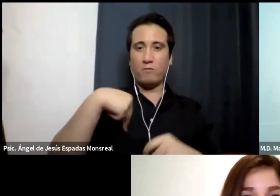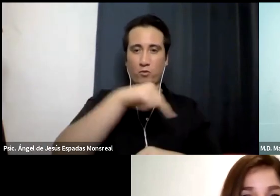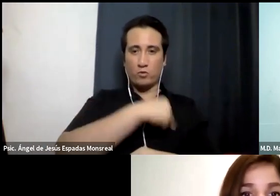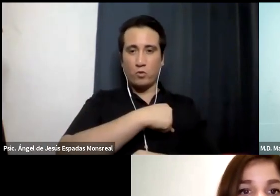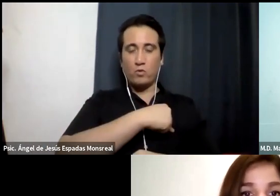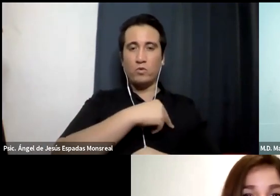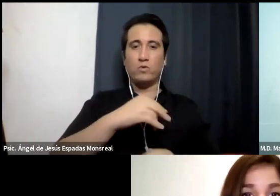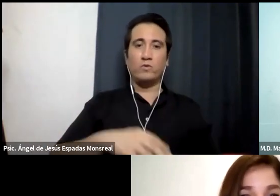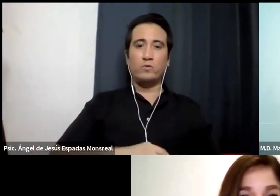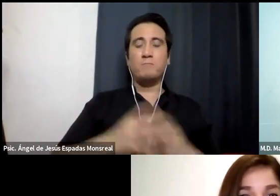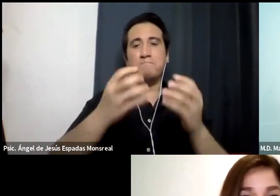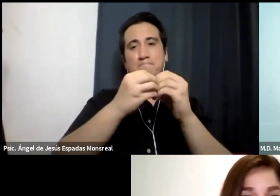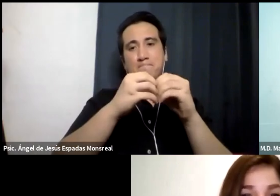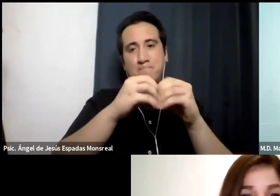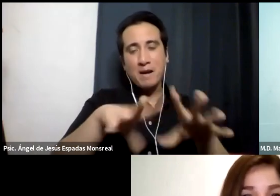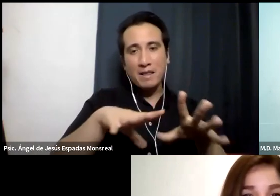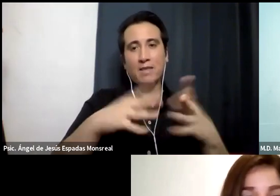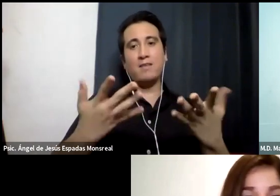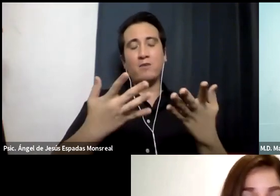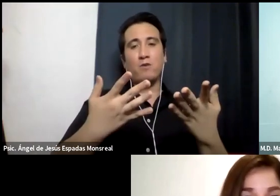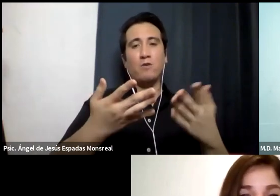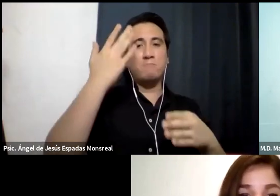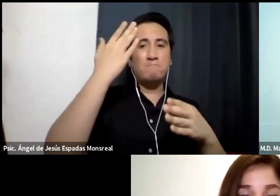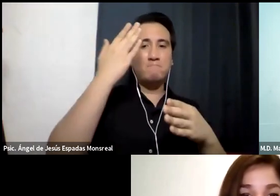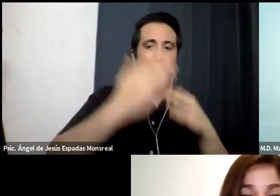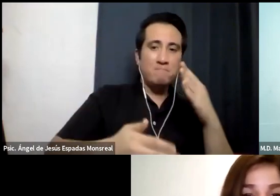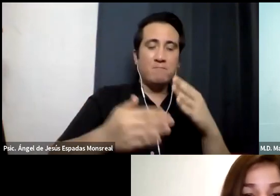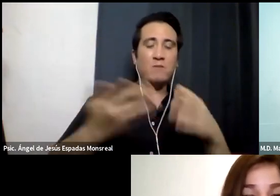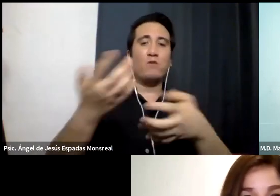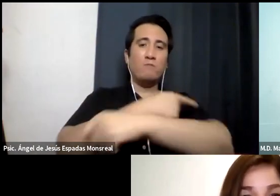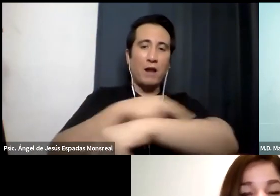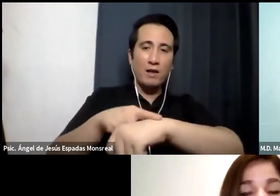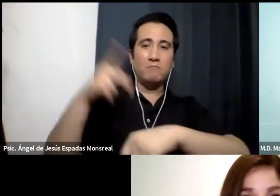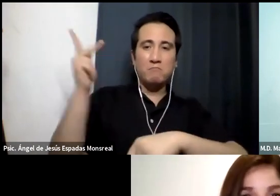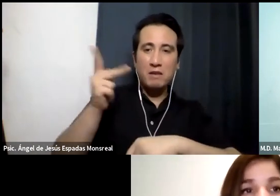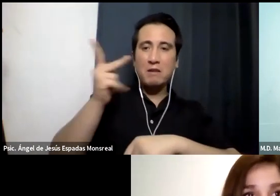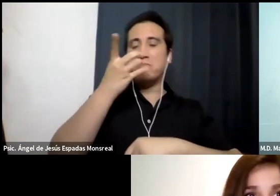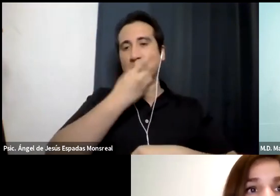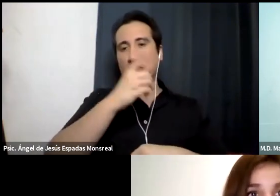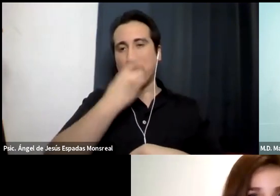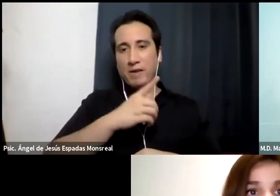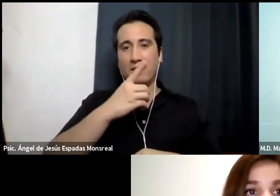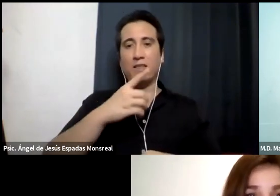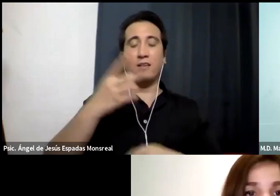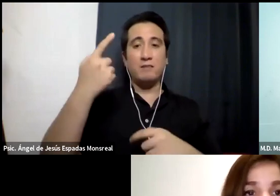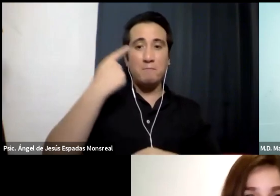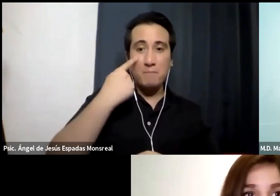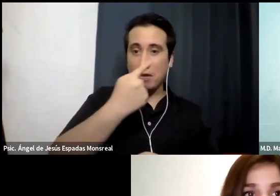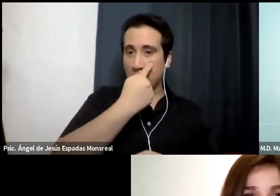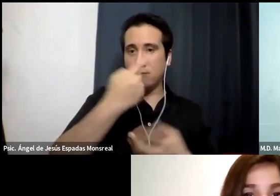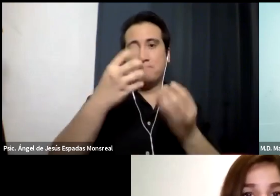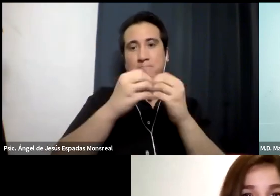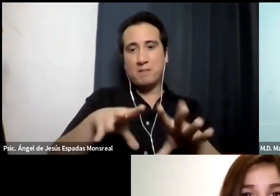precisamente han perdido alguna extremidad por diabetes, han perdido la vista por diabetes o